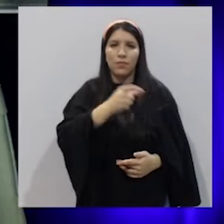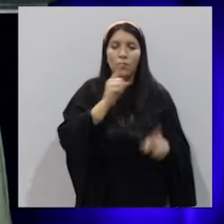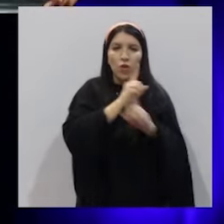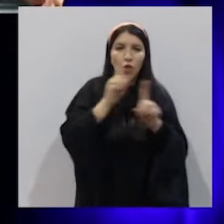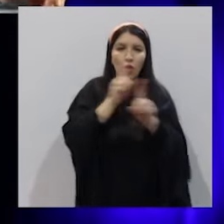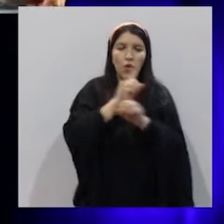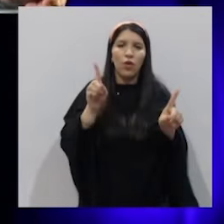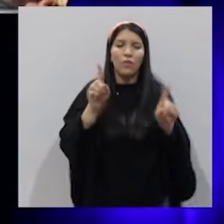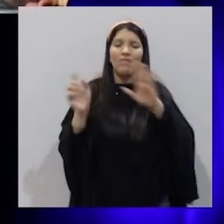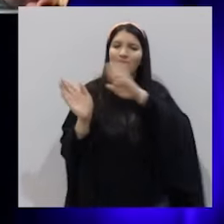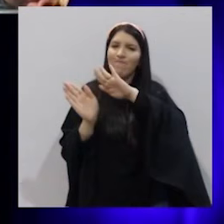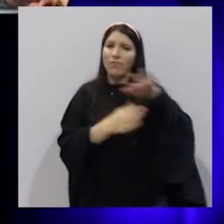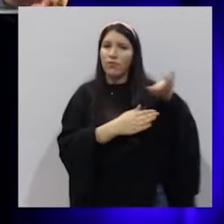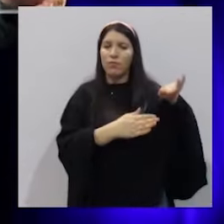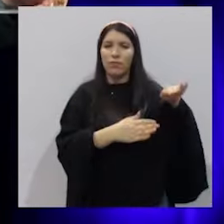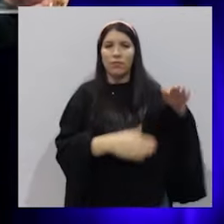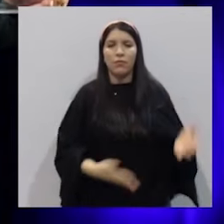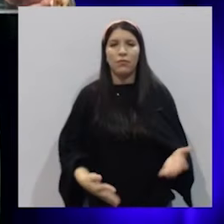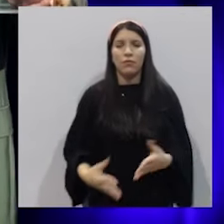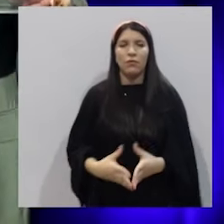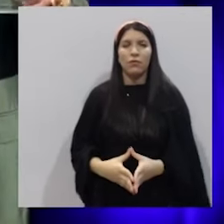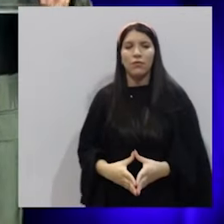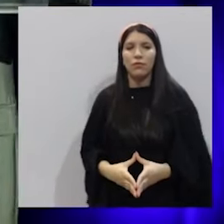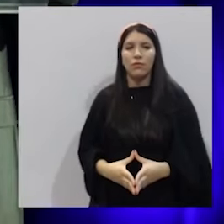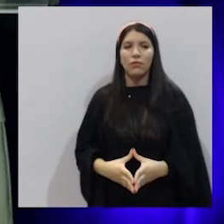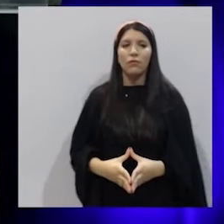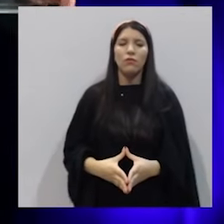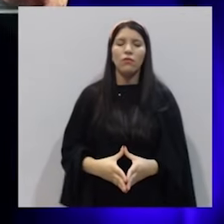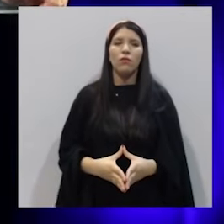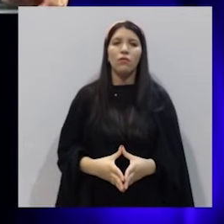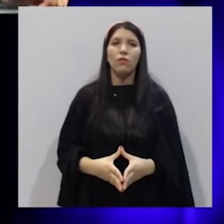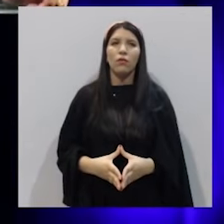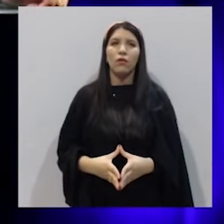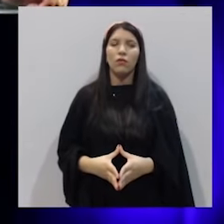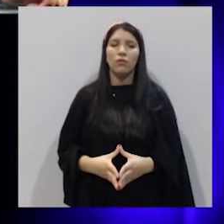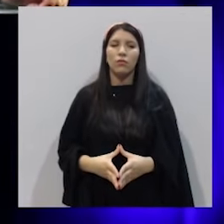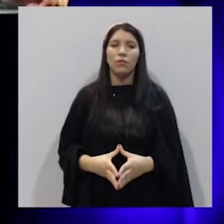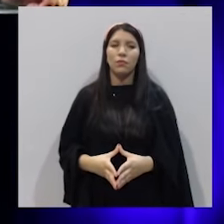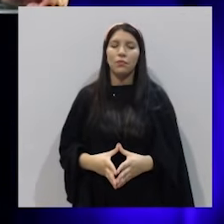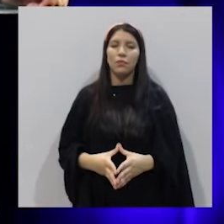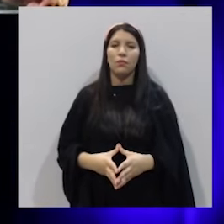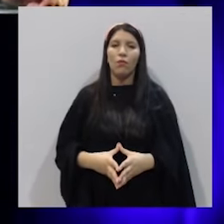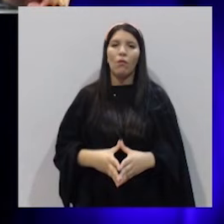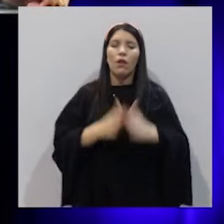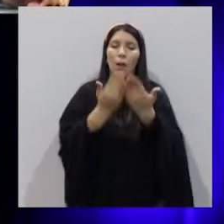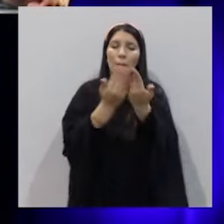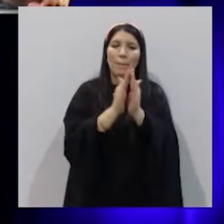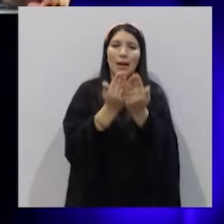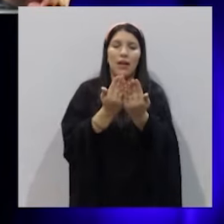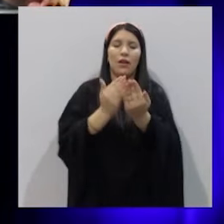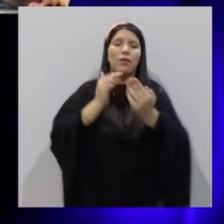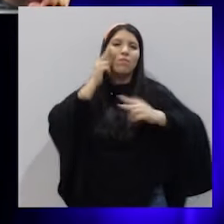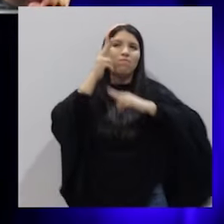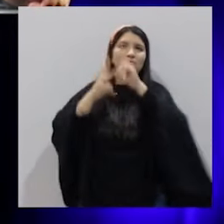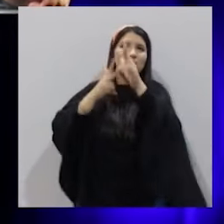de dios filipense capítulo 2 verso 14 hace todo sin murmuraciones y contiendas para que seáis